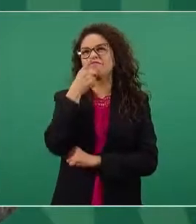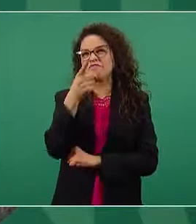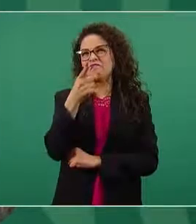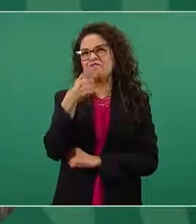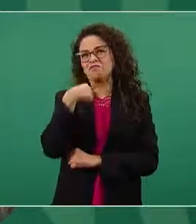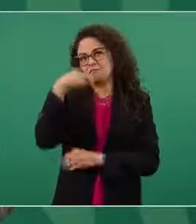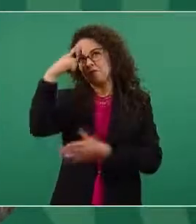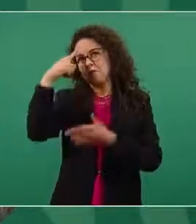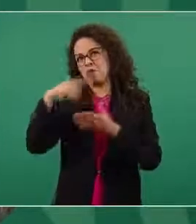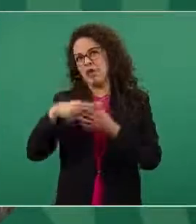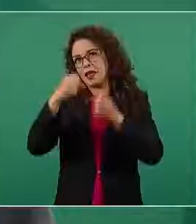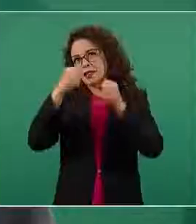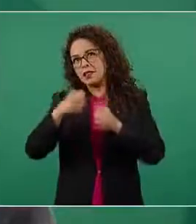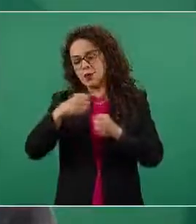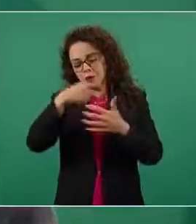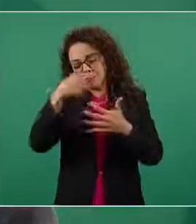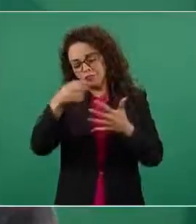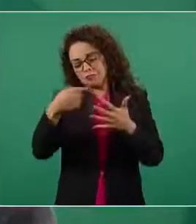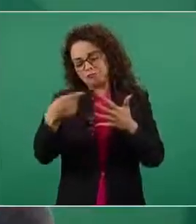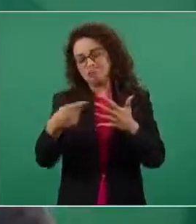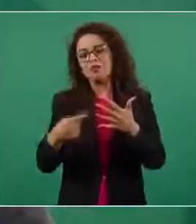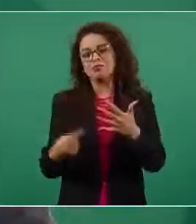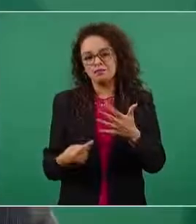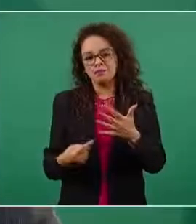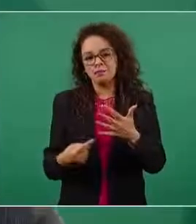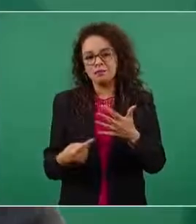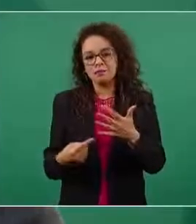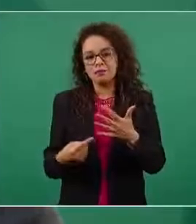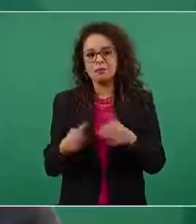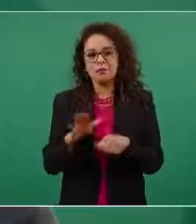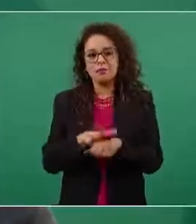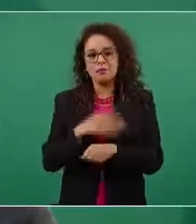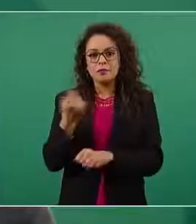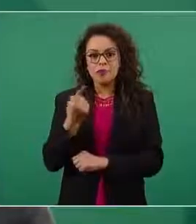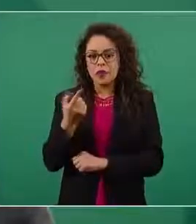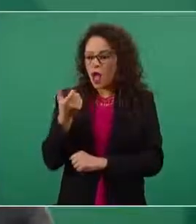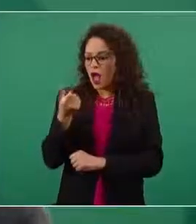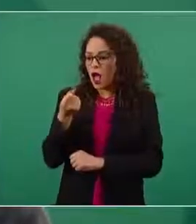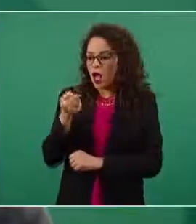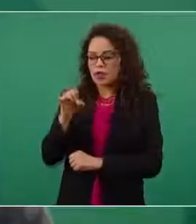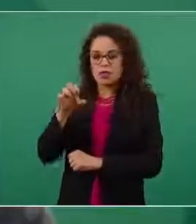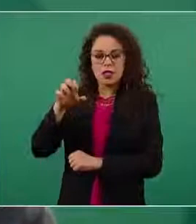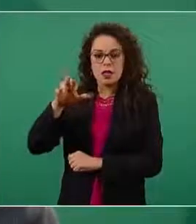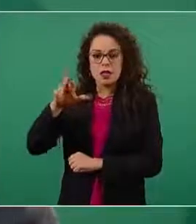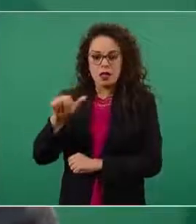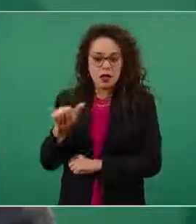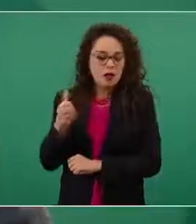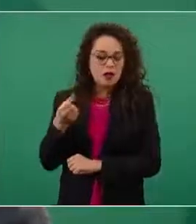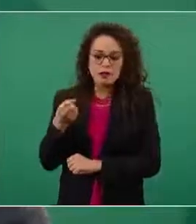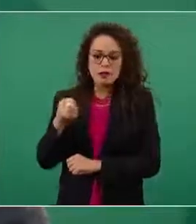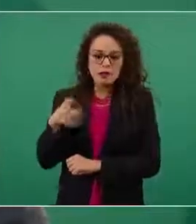cómo iba a estar, porque así era, se repartían